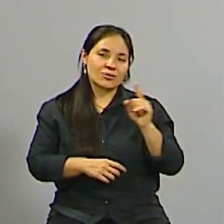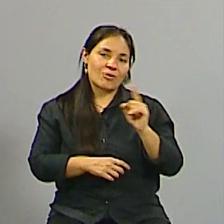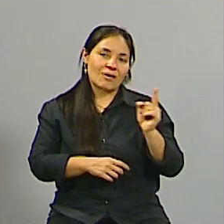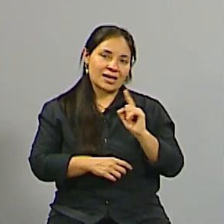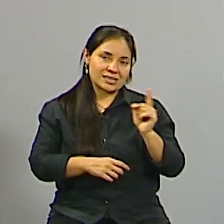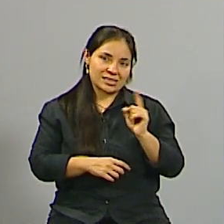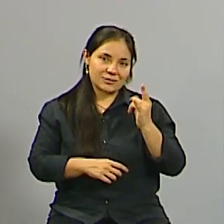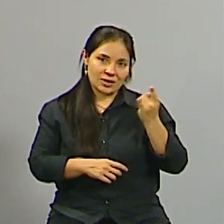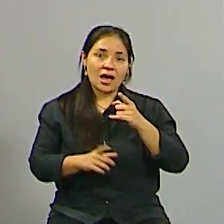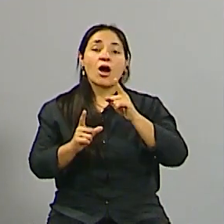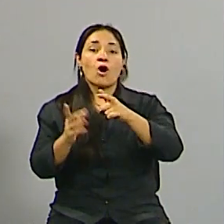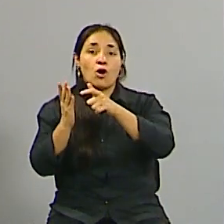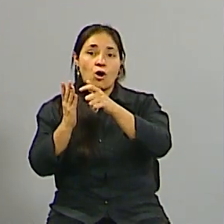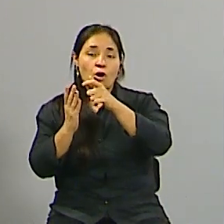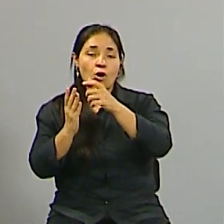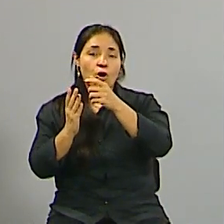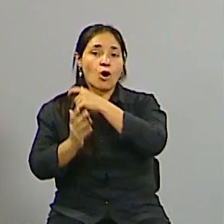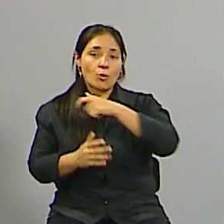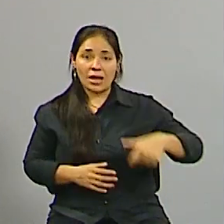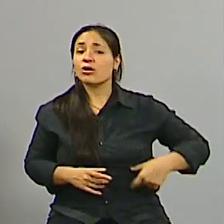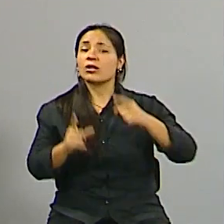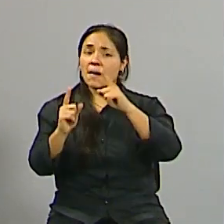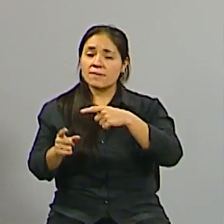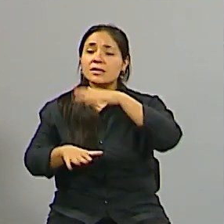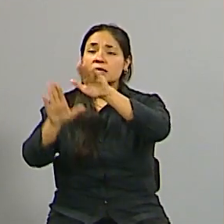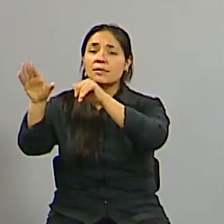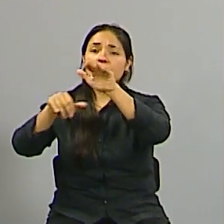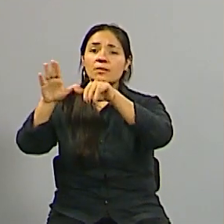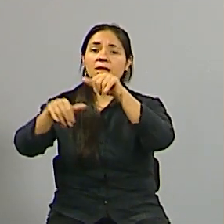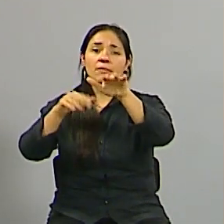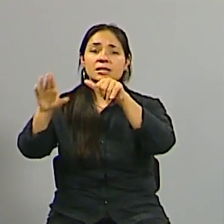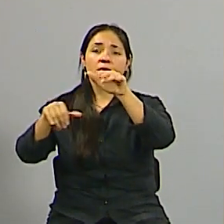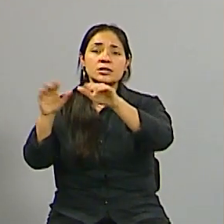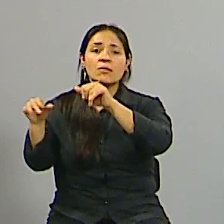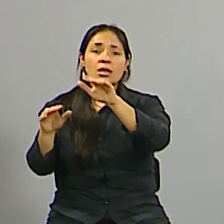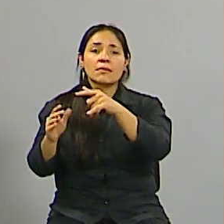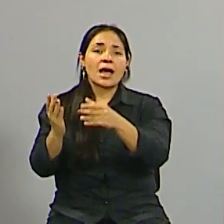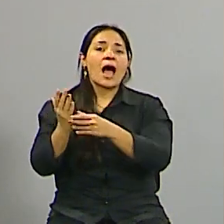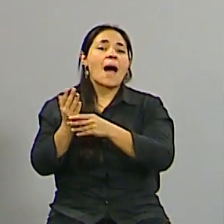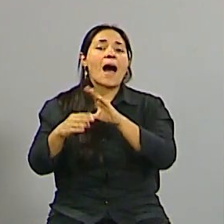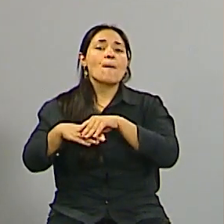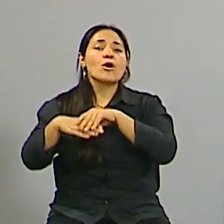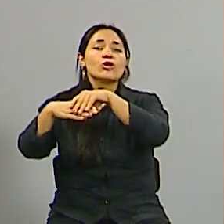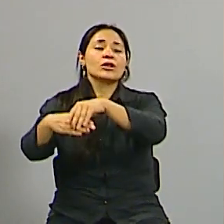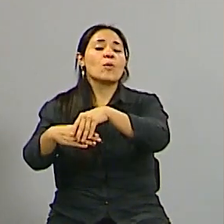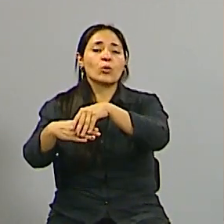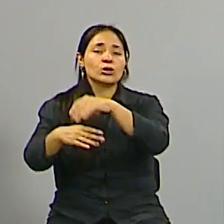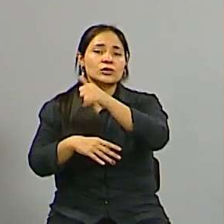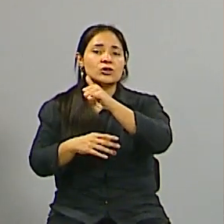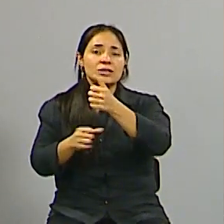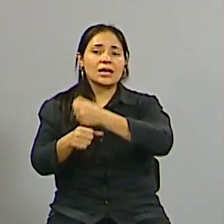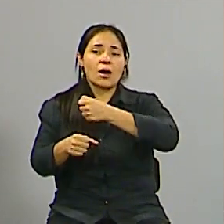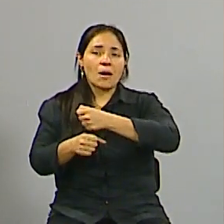es falso. El Estado contrata muchísimo bajo la forma de cuentapropismo. La otra forma en que aparece